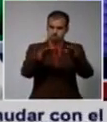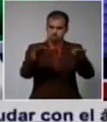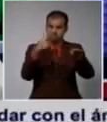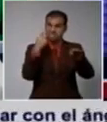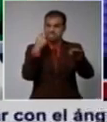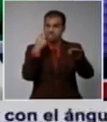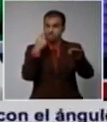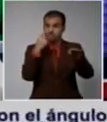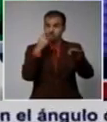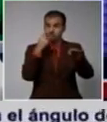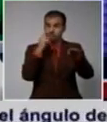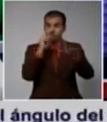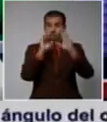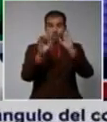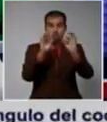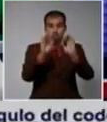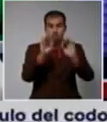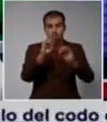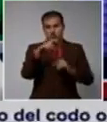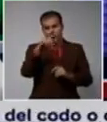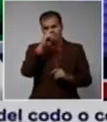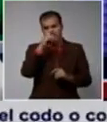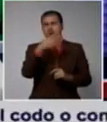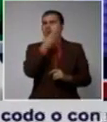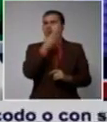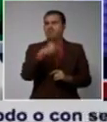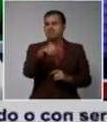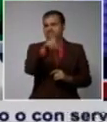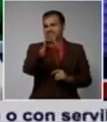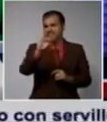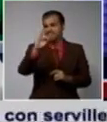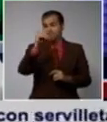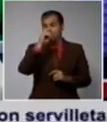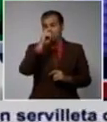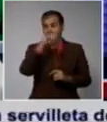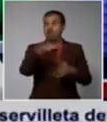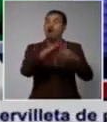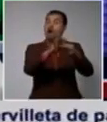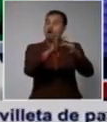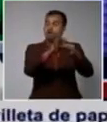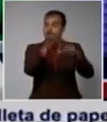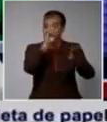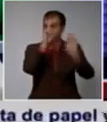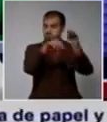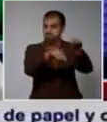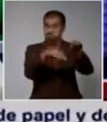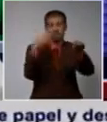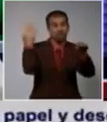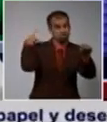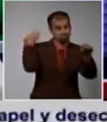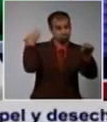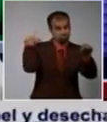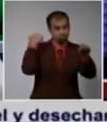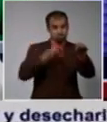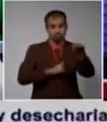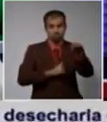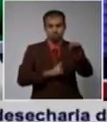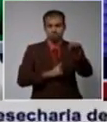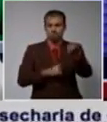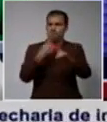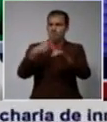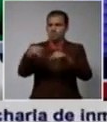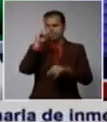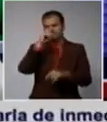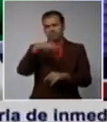el adolescente de 17 años grave con una neumonía y el niño de 8 años